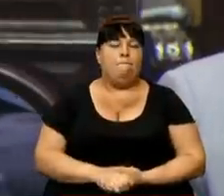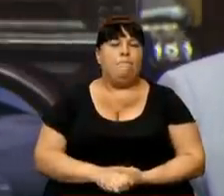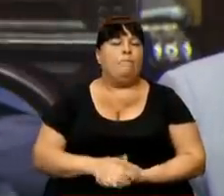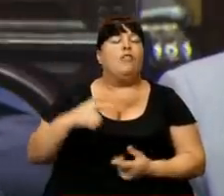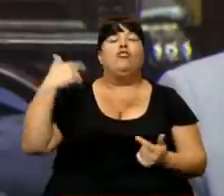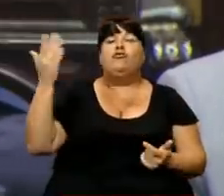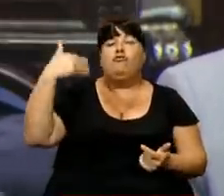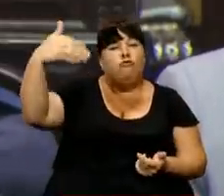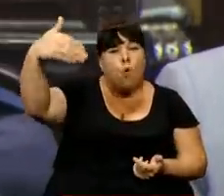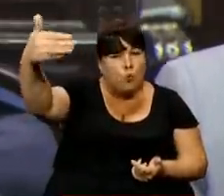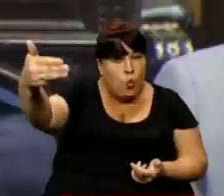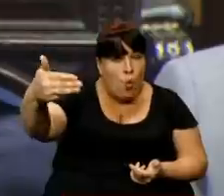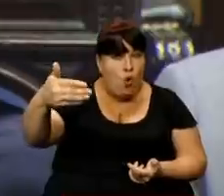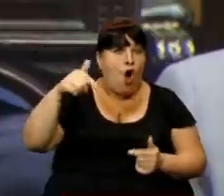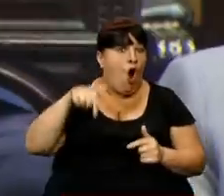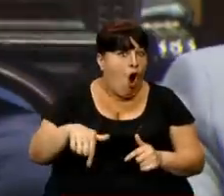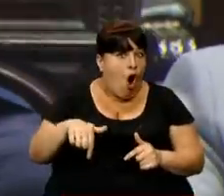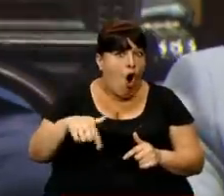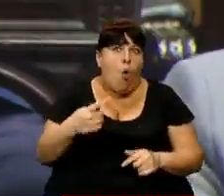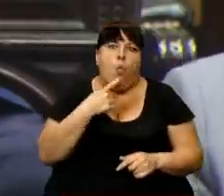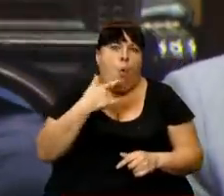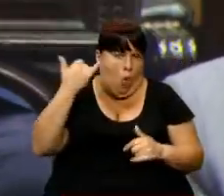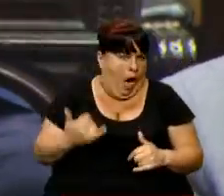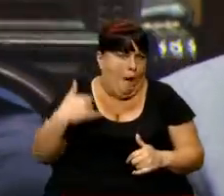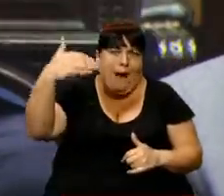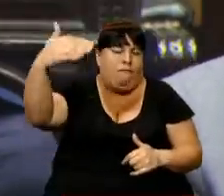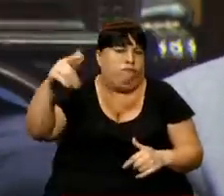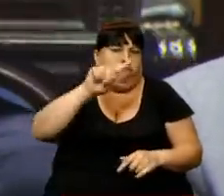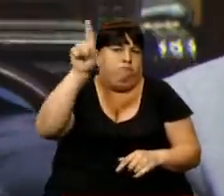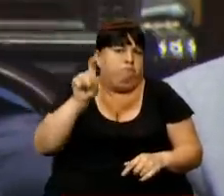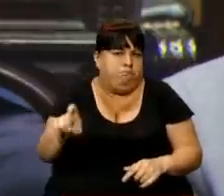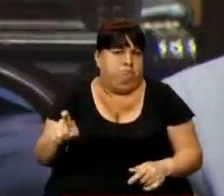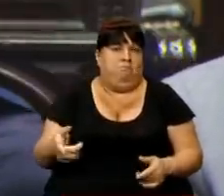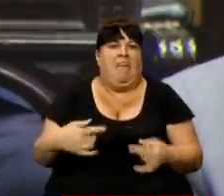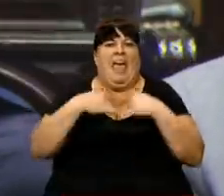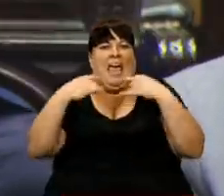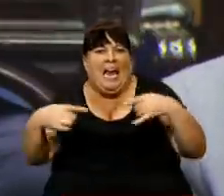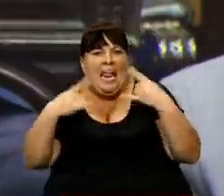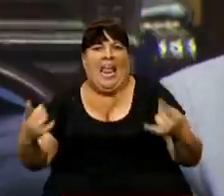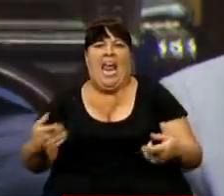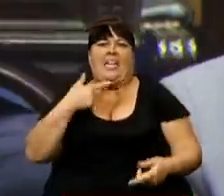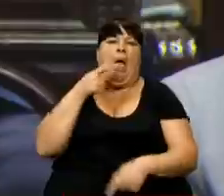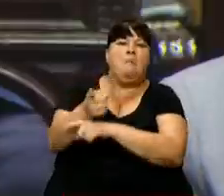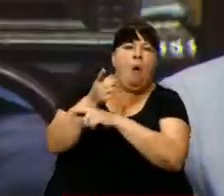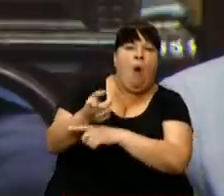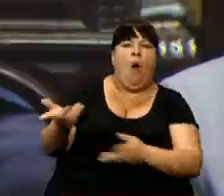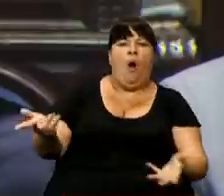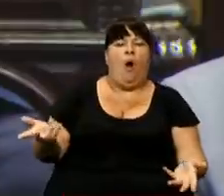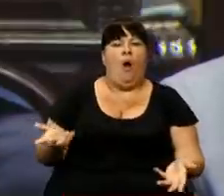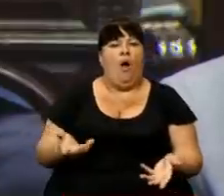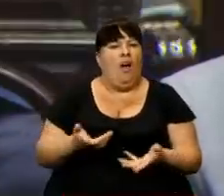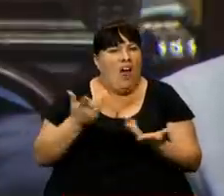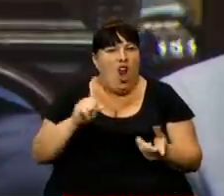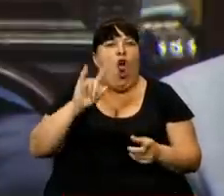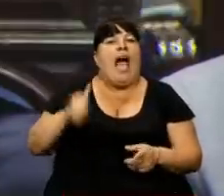Todo el futuro hoy está lleno de interrogantes. A los gritos, a los insultos,